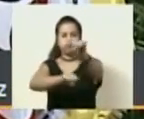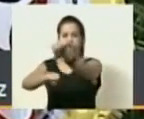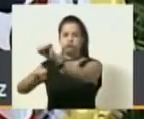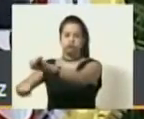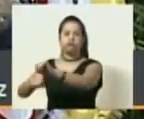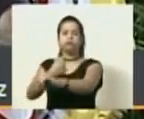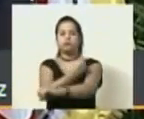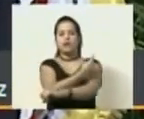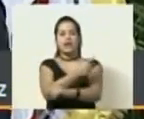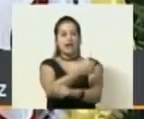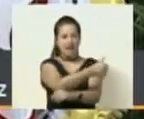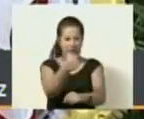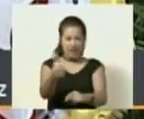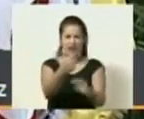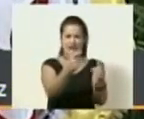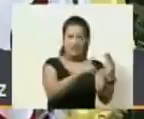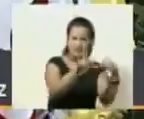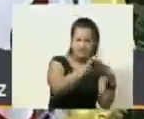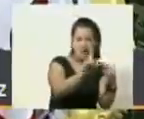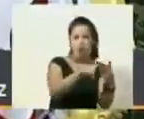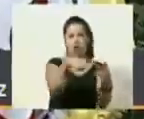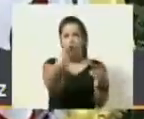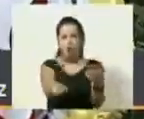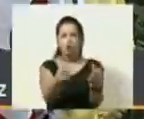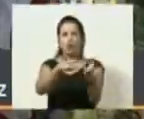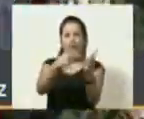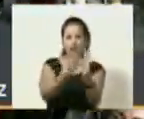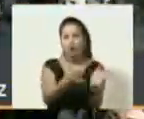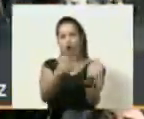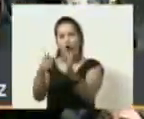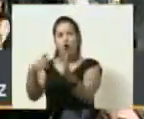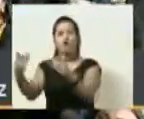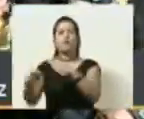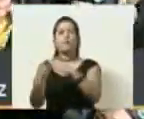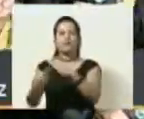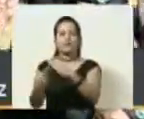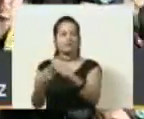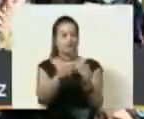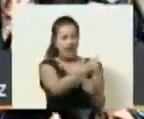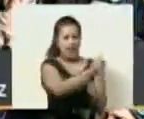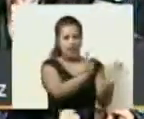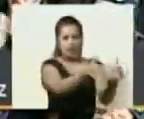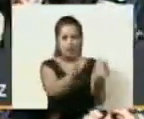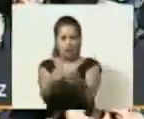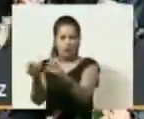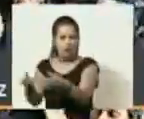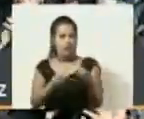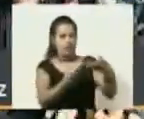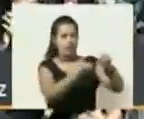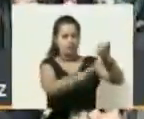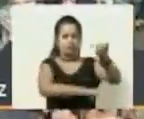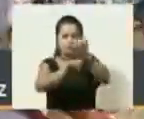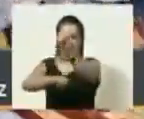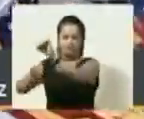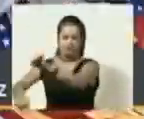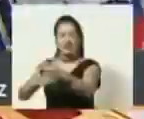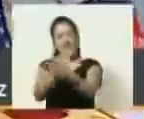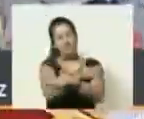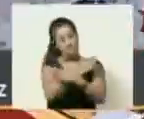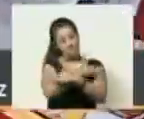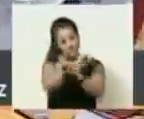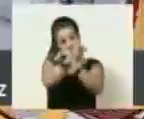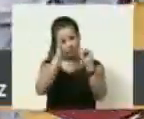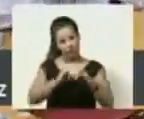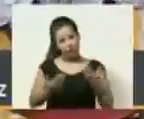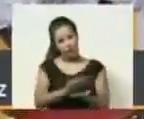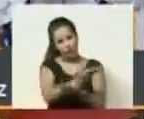cada uno de los grados a los cuales ustedes han llegado por esfuerzo propio. Felicidades, misioneros